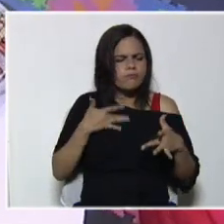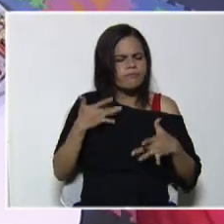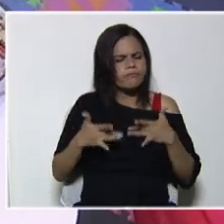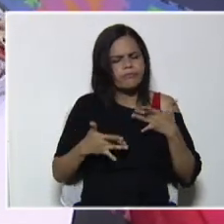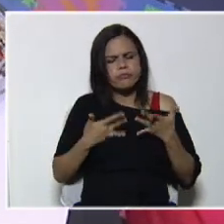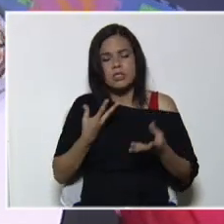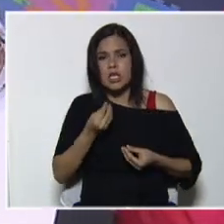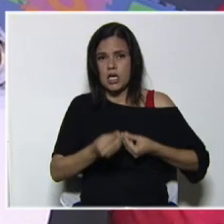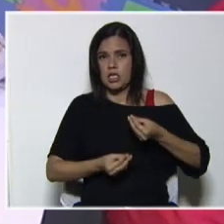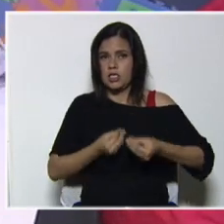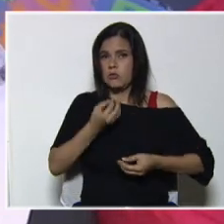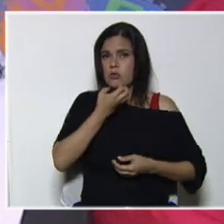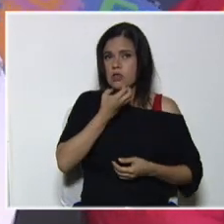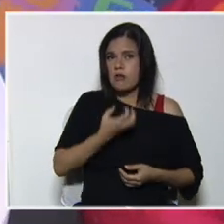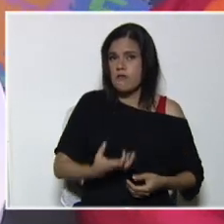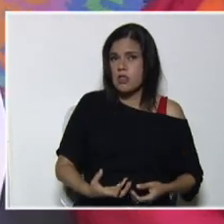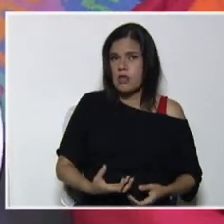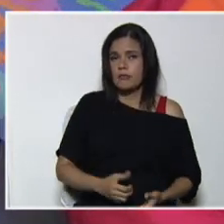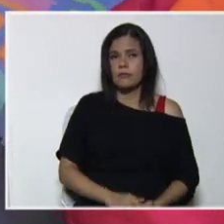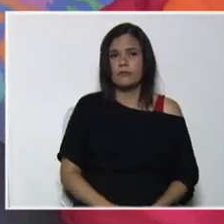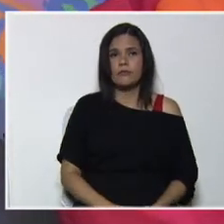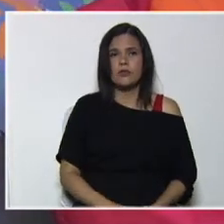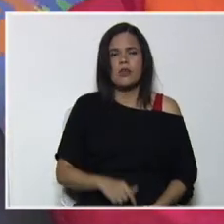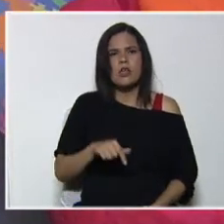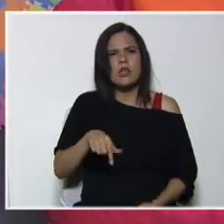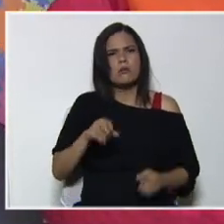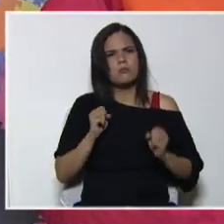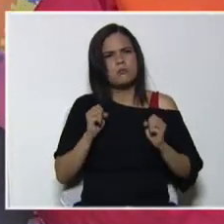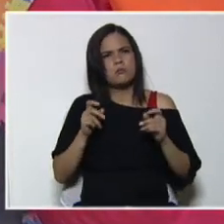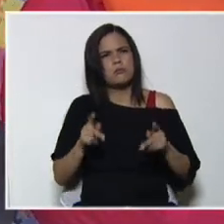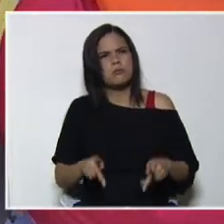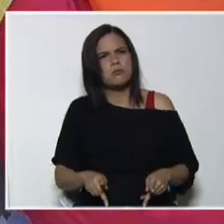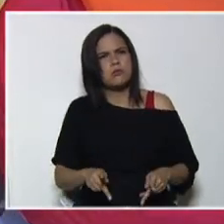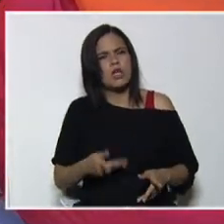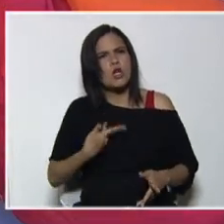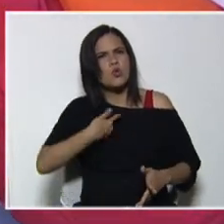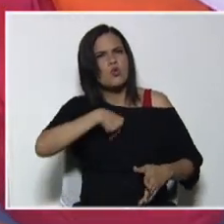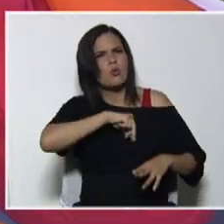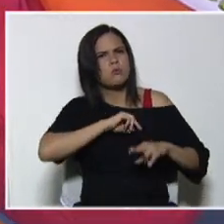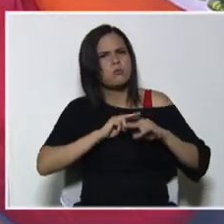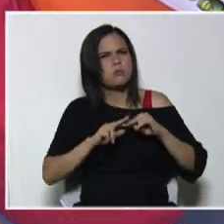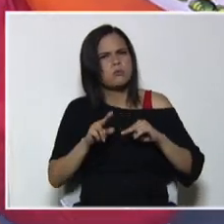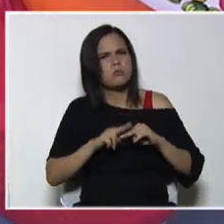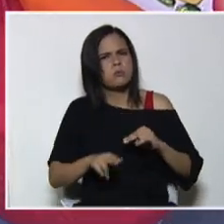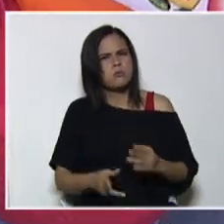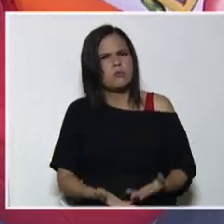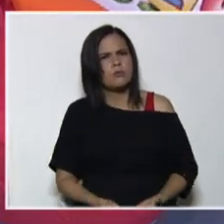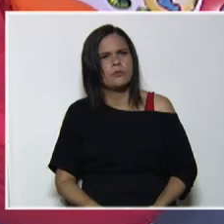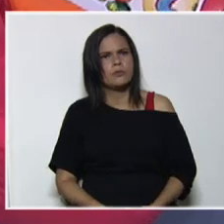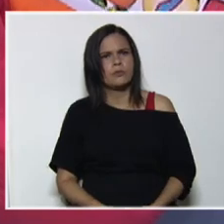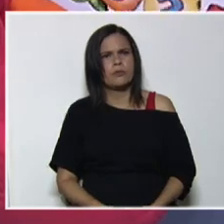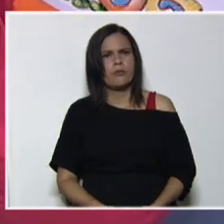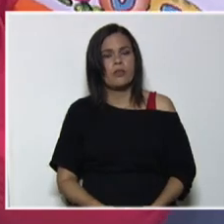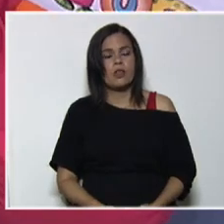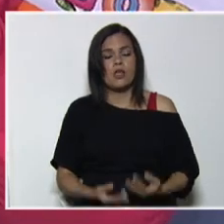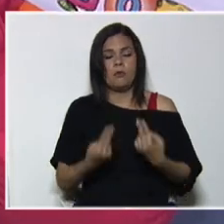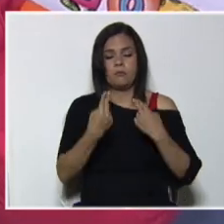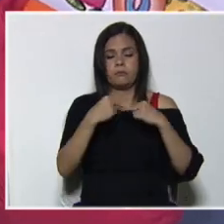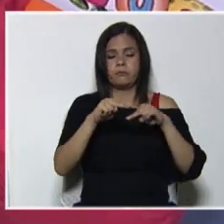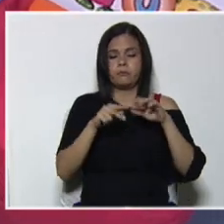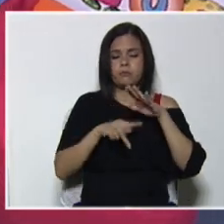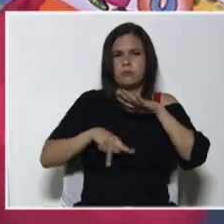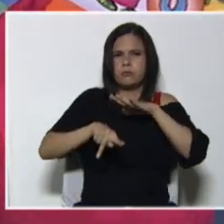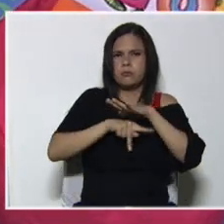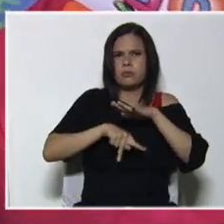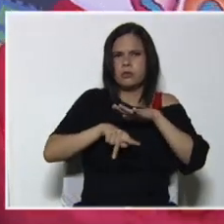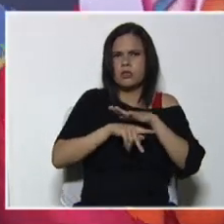que hicimos en Navidad, en esta oportunidad. Nuestra niña y nuestro niño de la etapa preescolar,